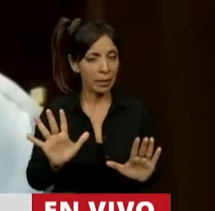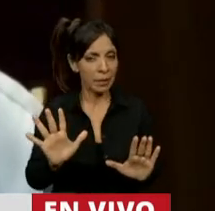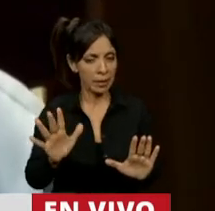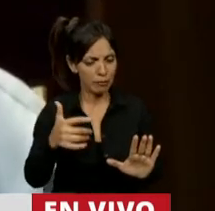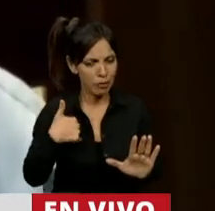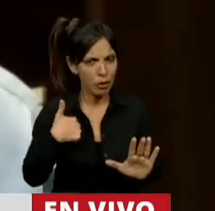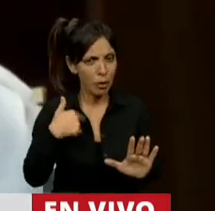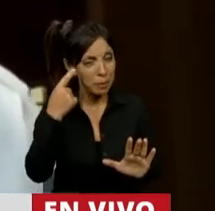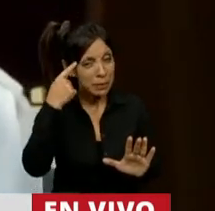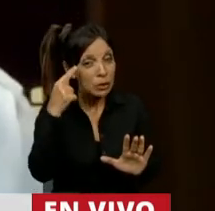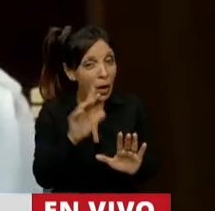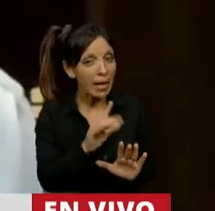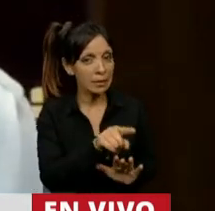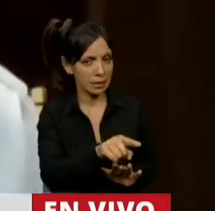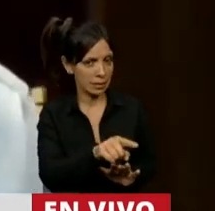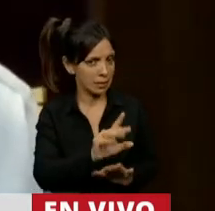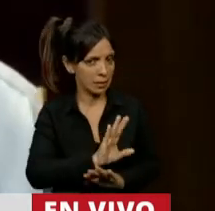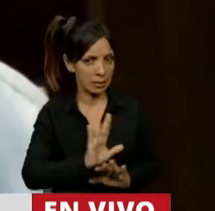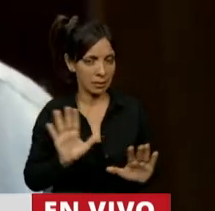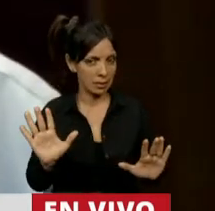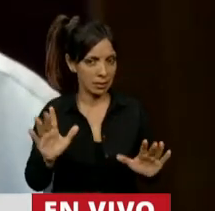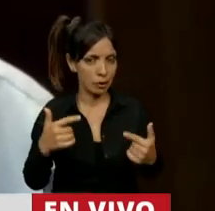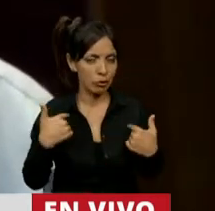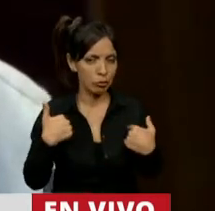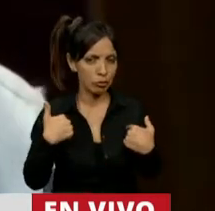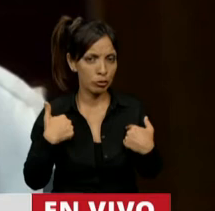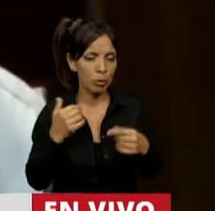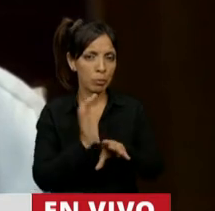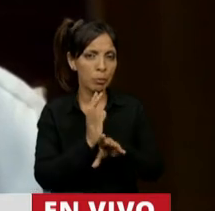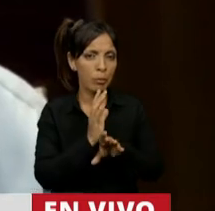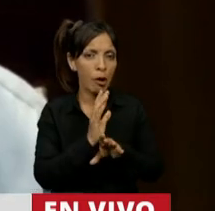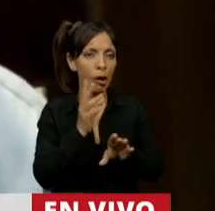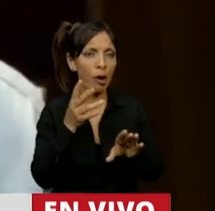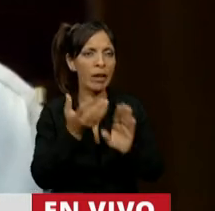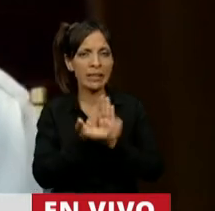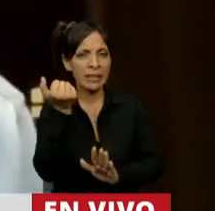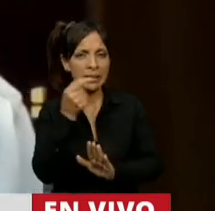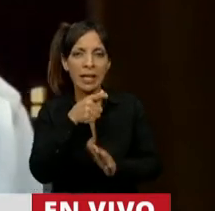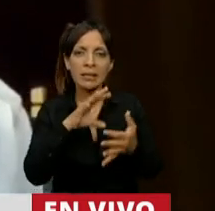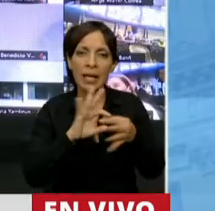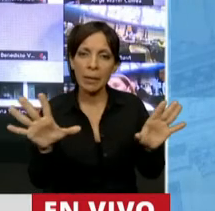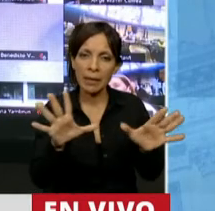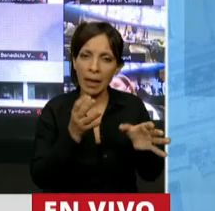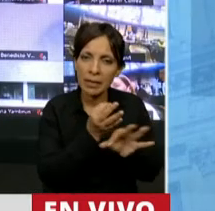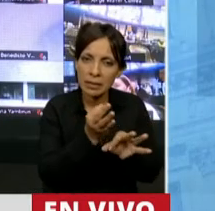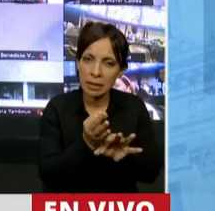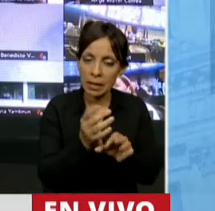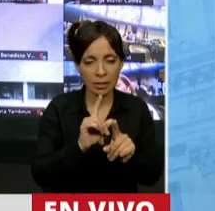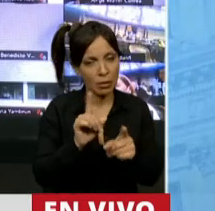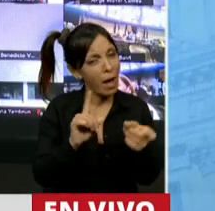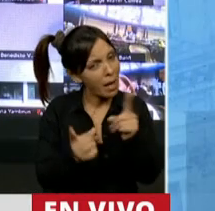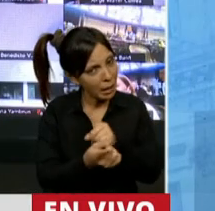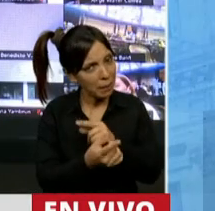mi postura de cercenar esa libertad de cátedra. Por el contrario, más bien